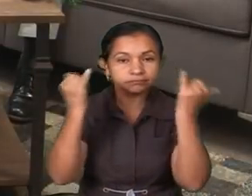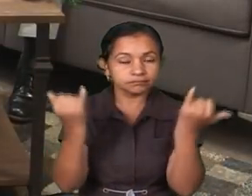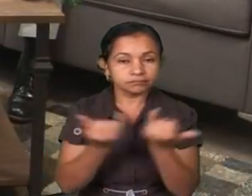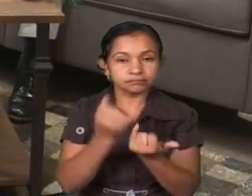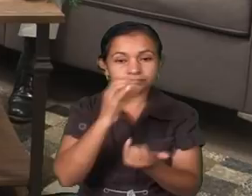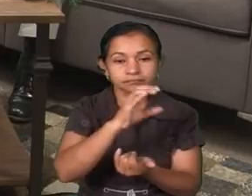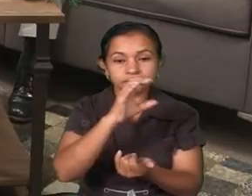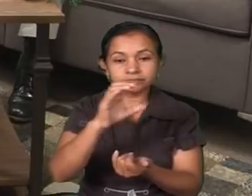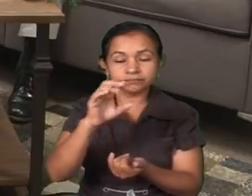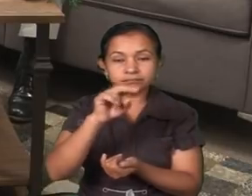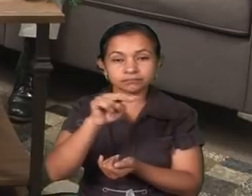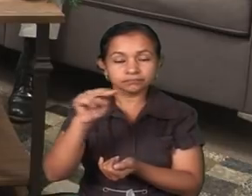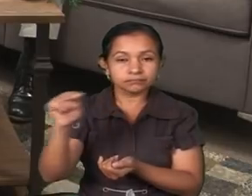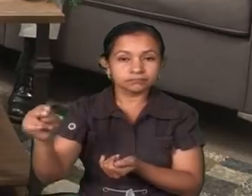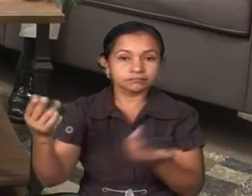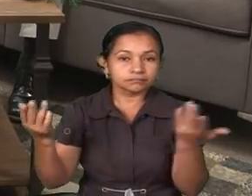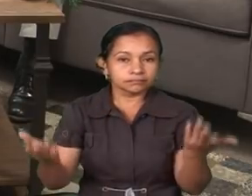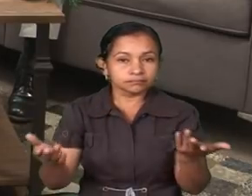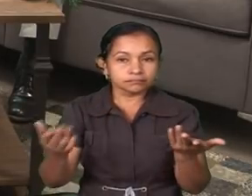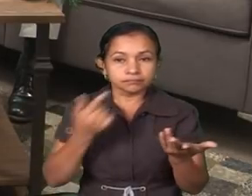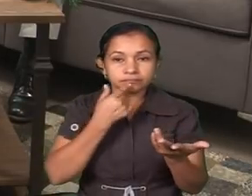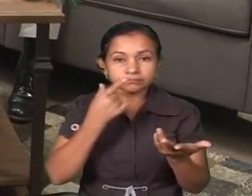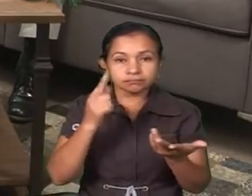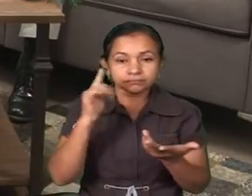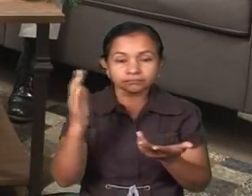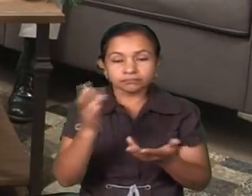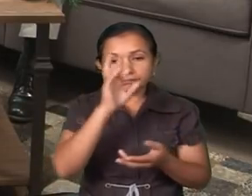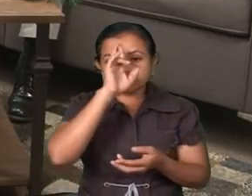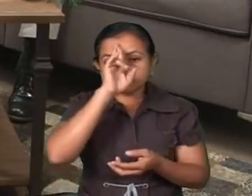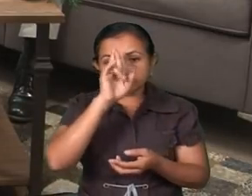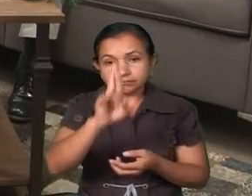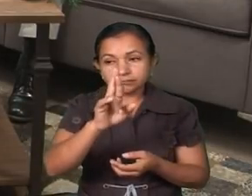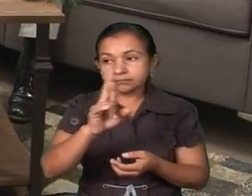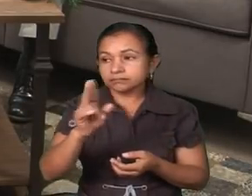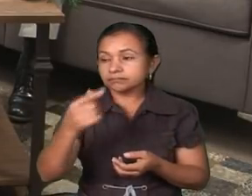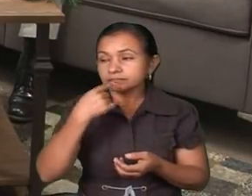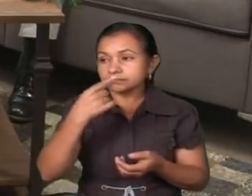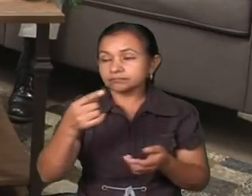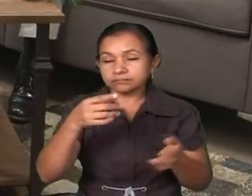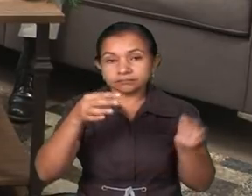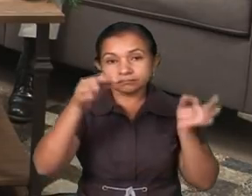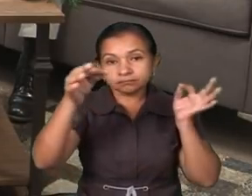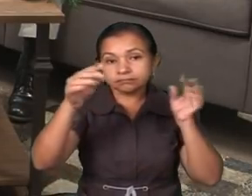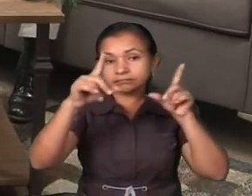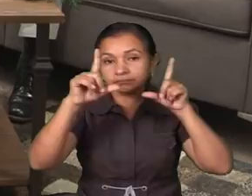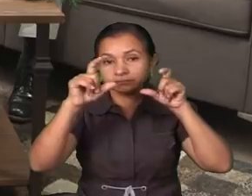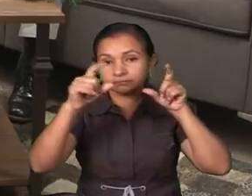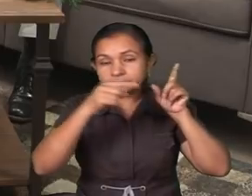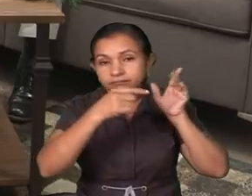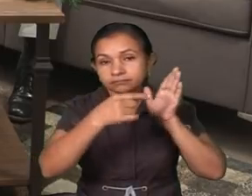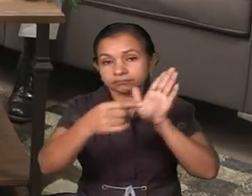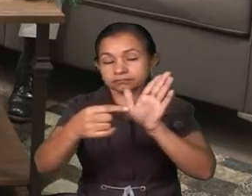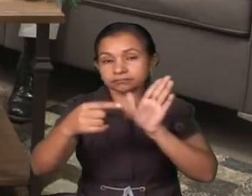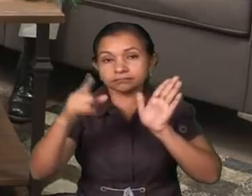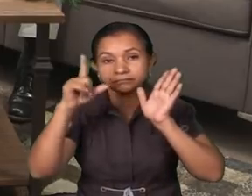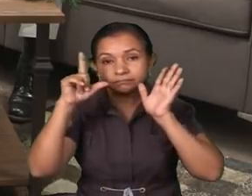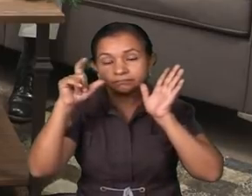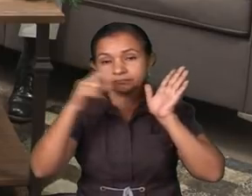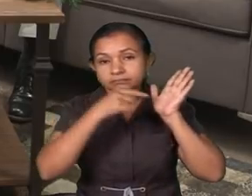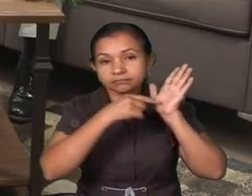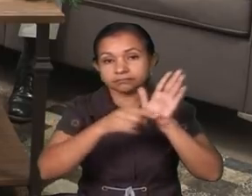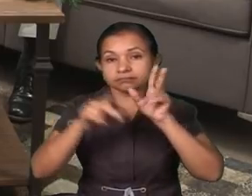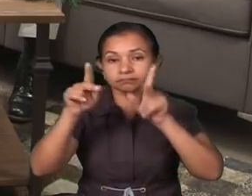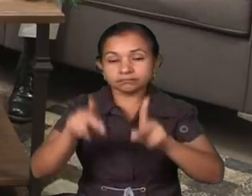CNN. Entonces, y con todo el respeto, cuando lo traté y le enseñé las láminas, la fotografía de